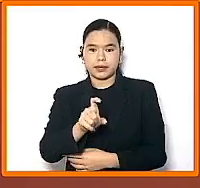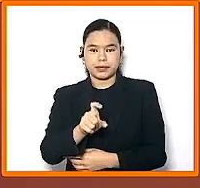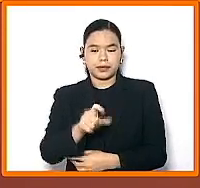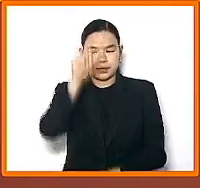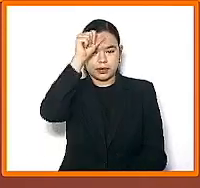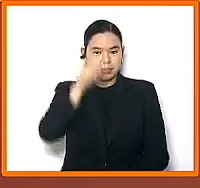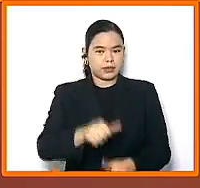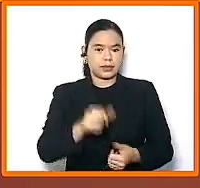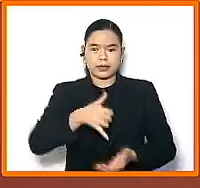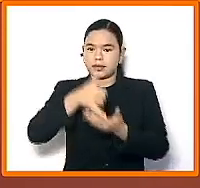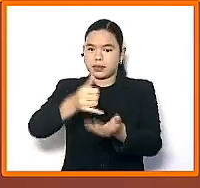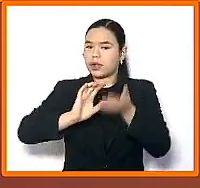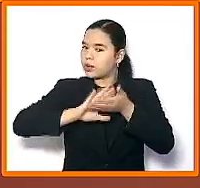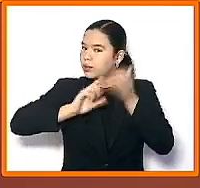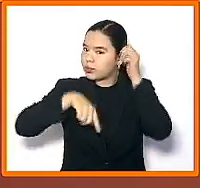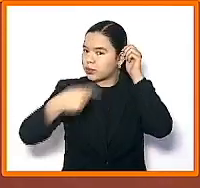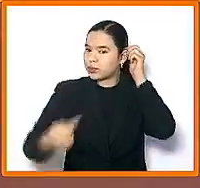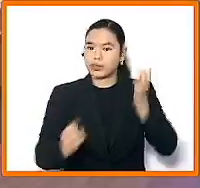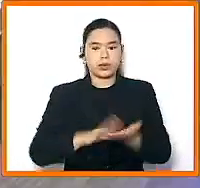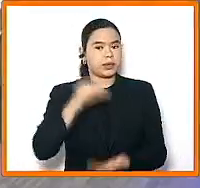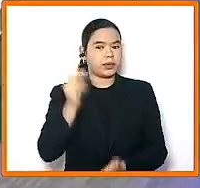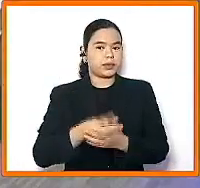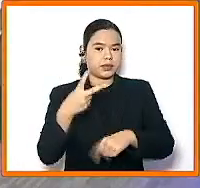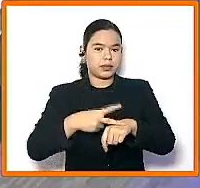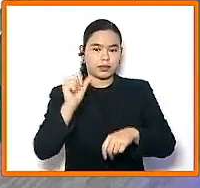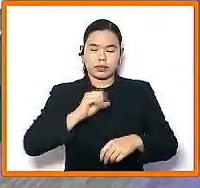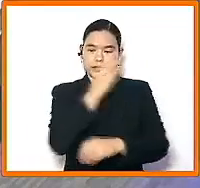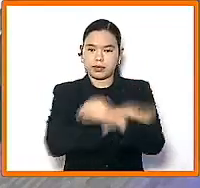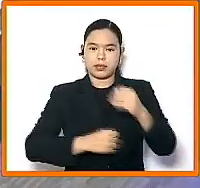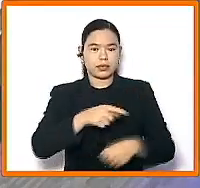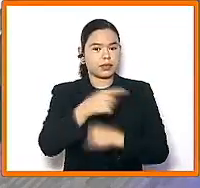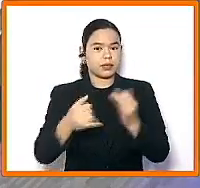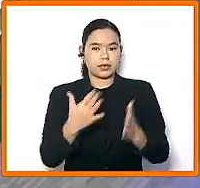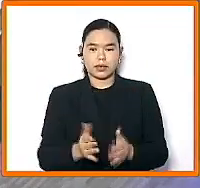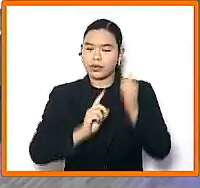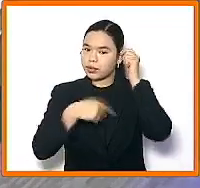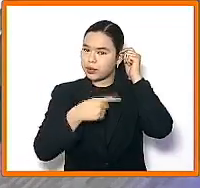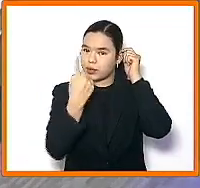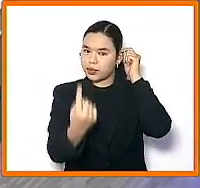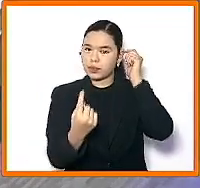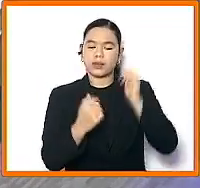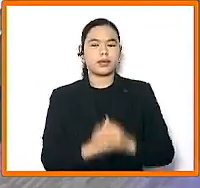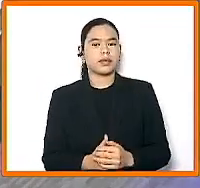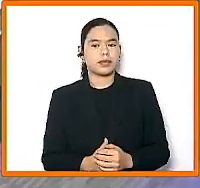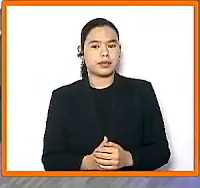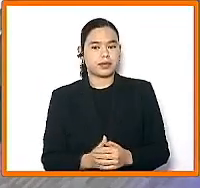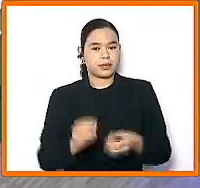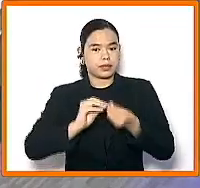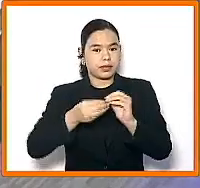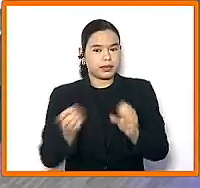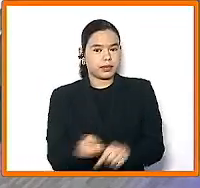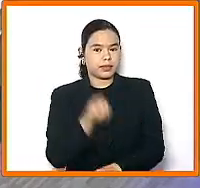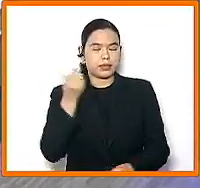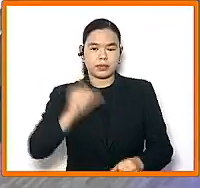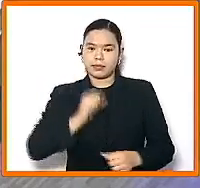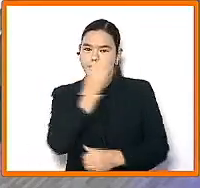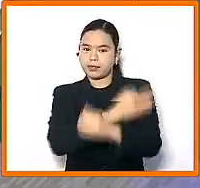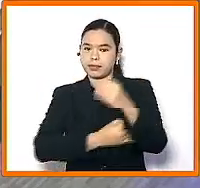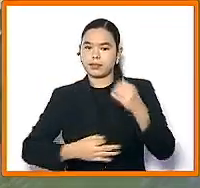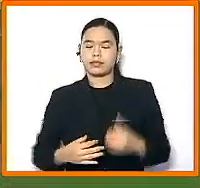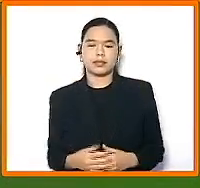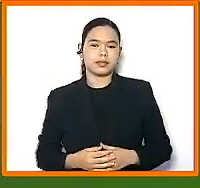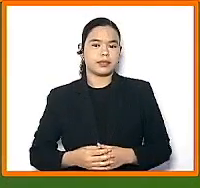2X. Y recuerda que tu premio en Diaria se multiplica por 2 en esta tarde. Si eres jugador para más 1, el número ganador en esta tarde